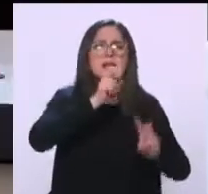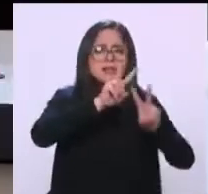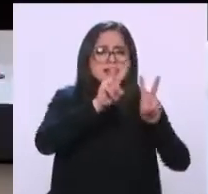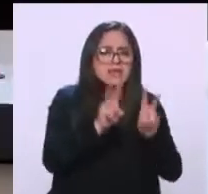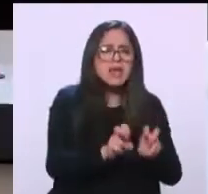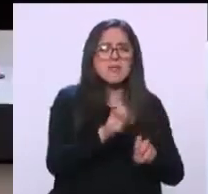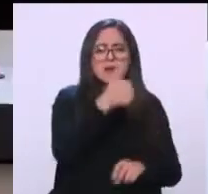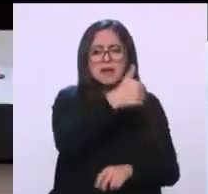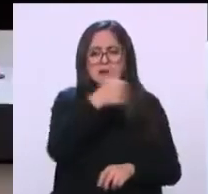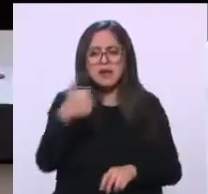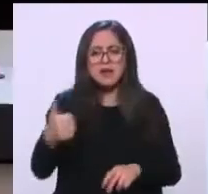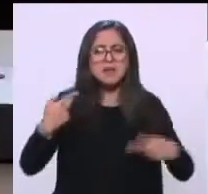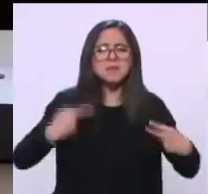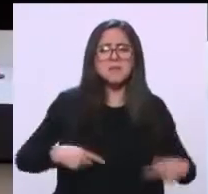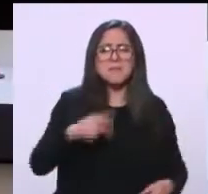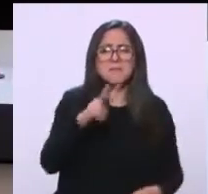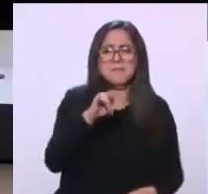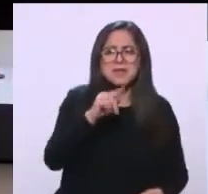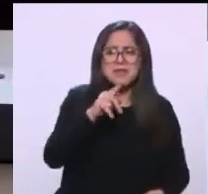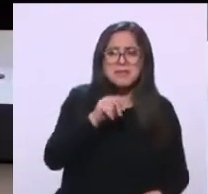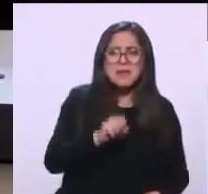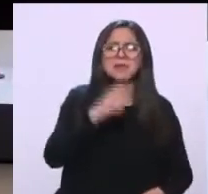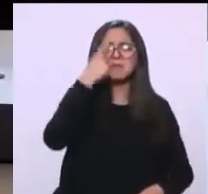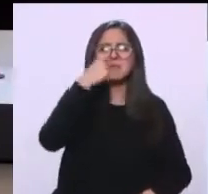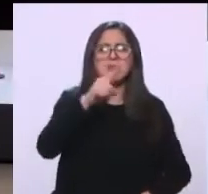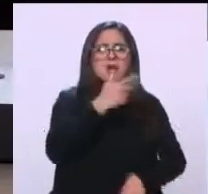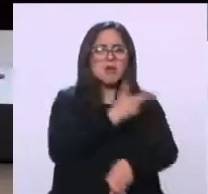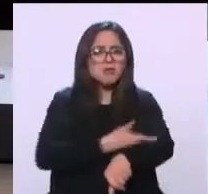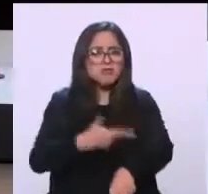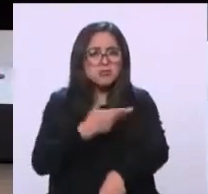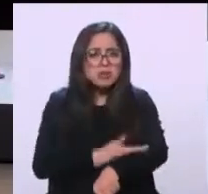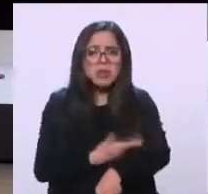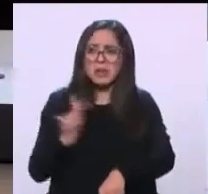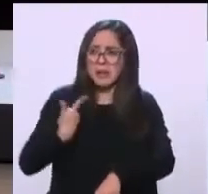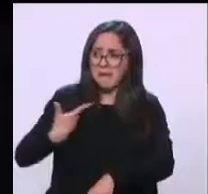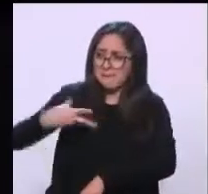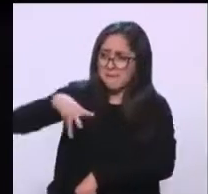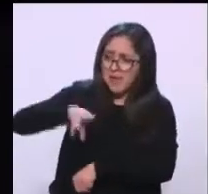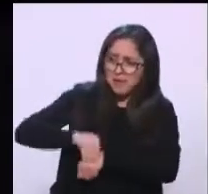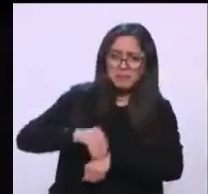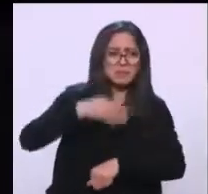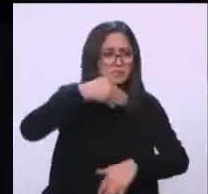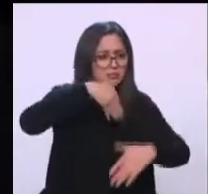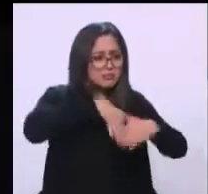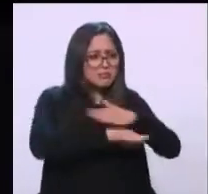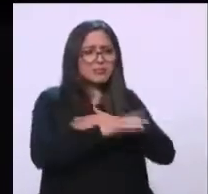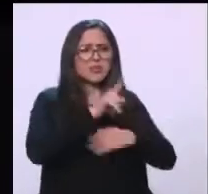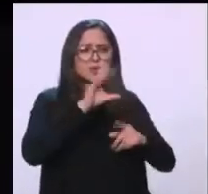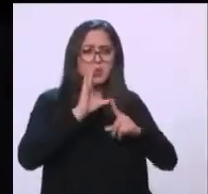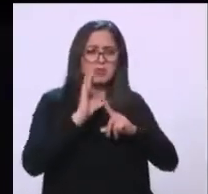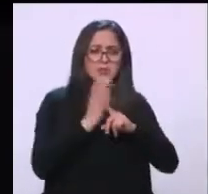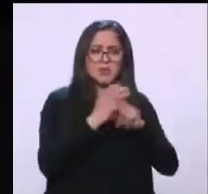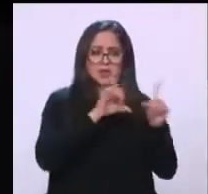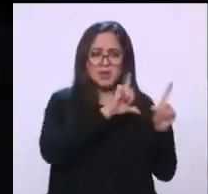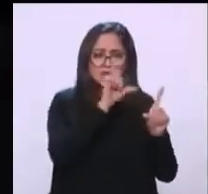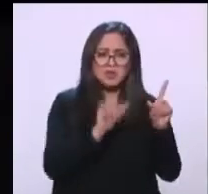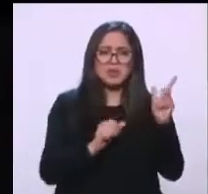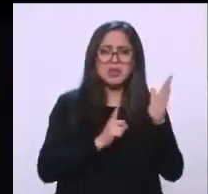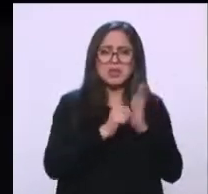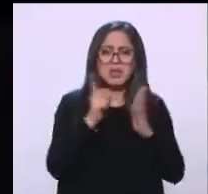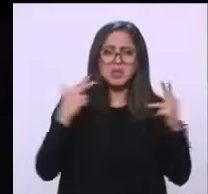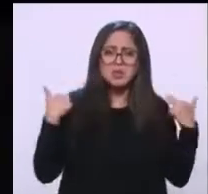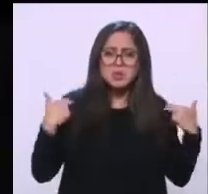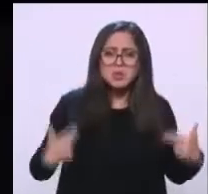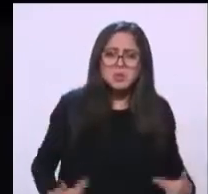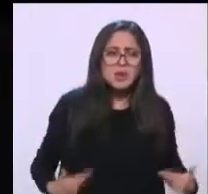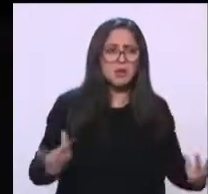¿no? O sea, para avanzar en la resolución, déjennos entrar en la comisión, porque además ahí hay una serie de documentos que son importantes, no solamente de